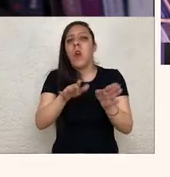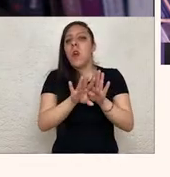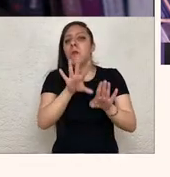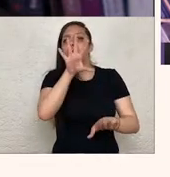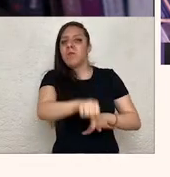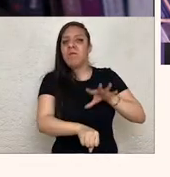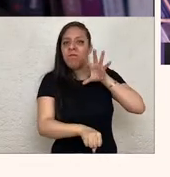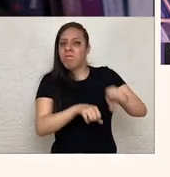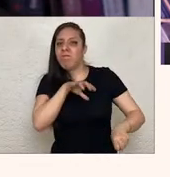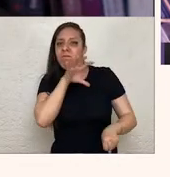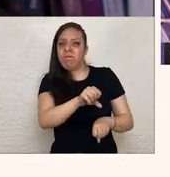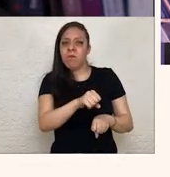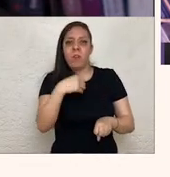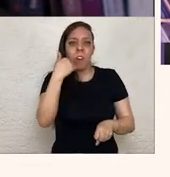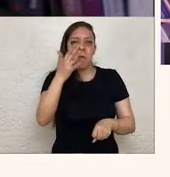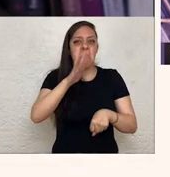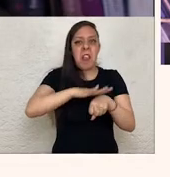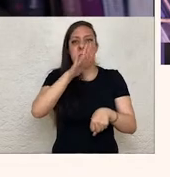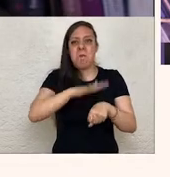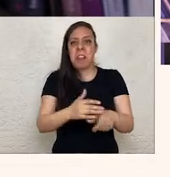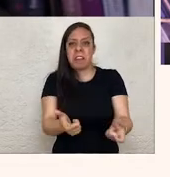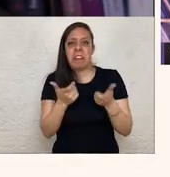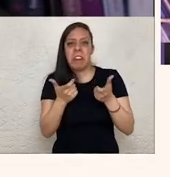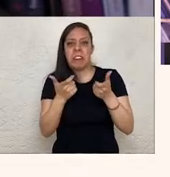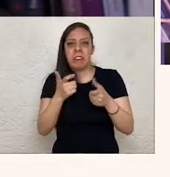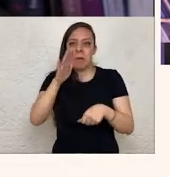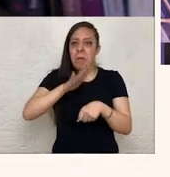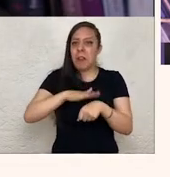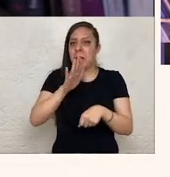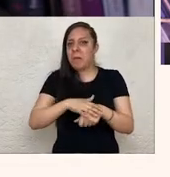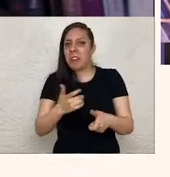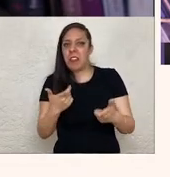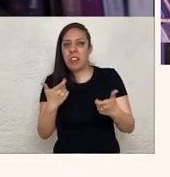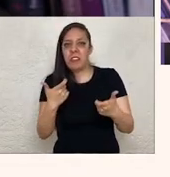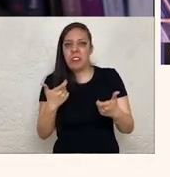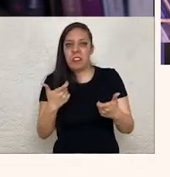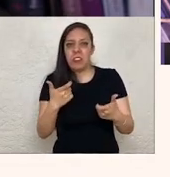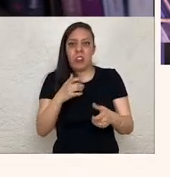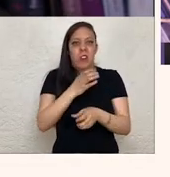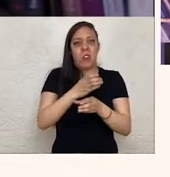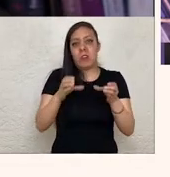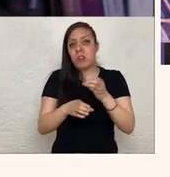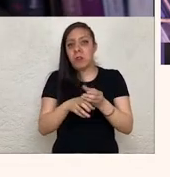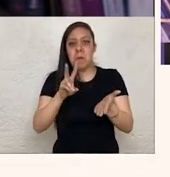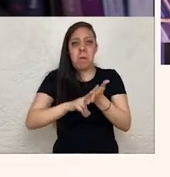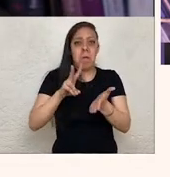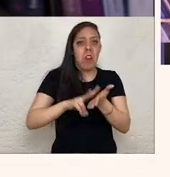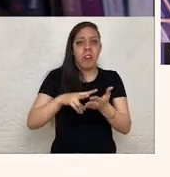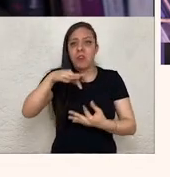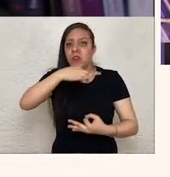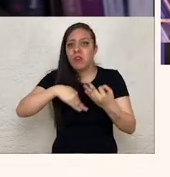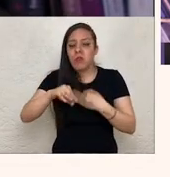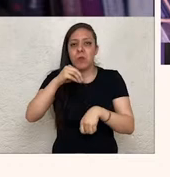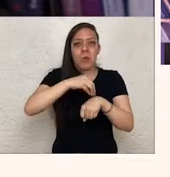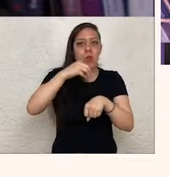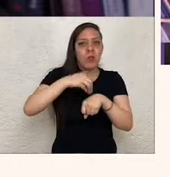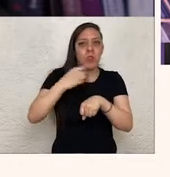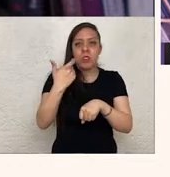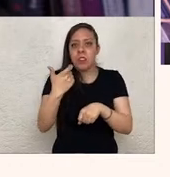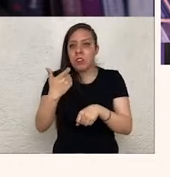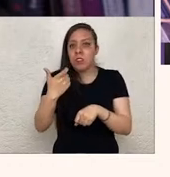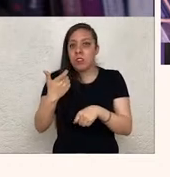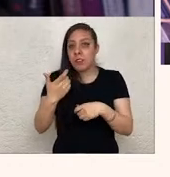una carrera feroz por acumular capital, por acumular dinero, por acumular, porque todo se valorice,